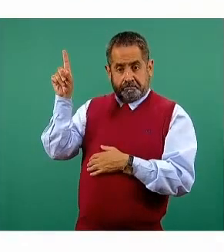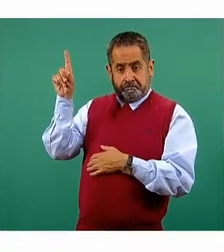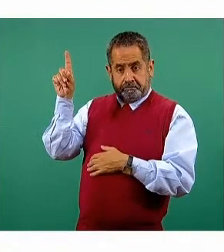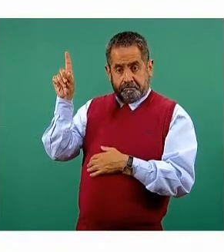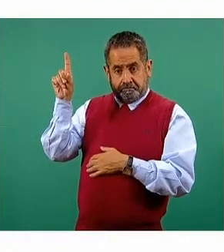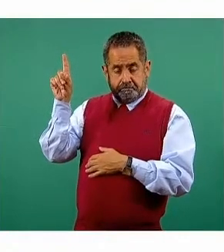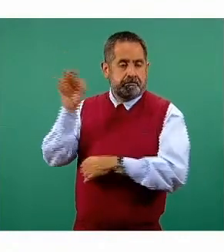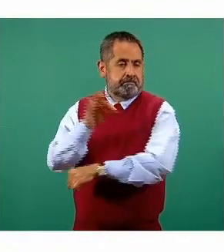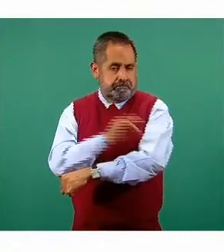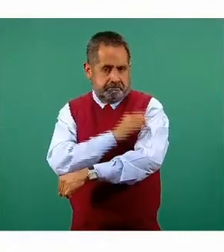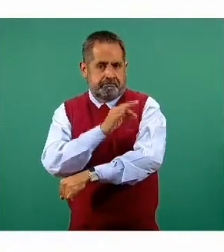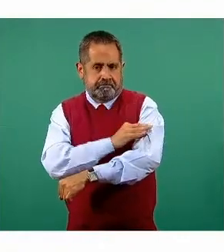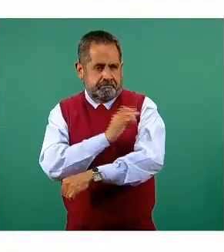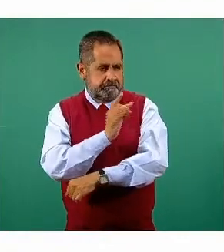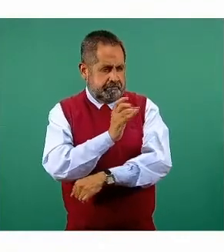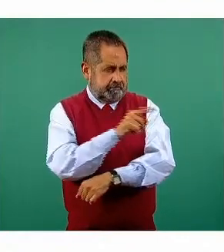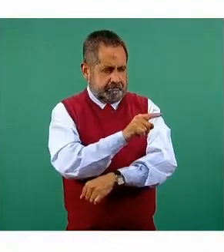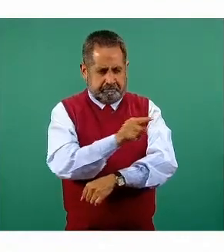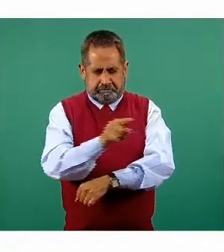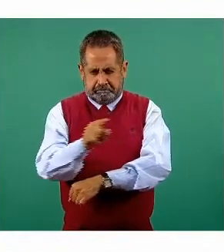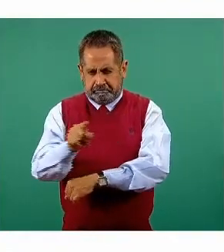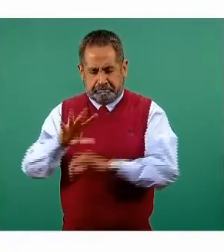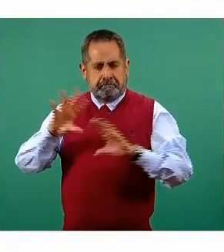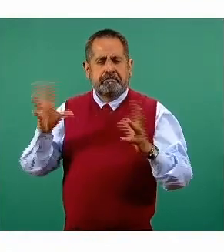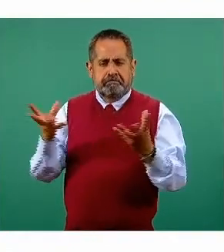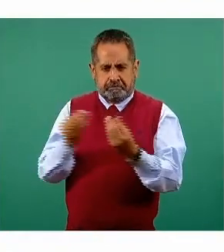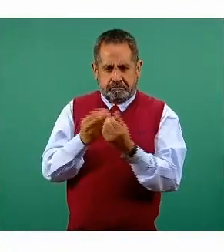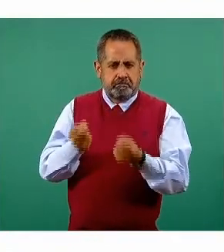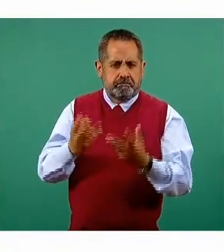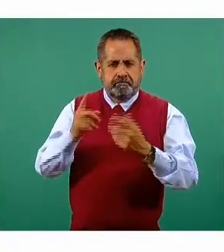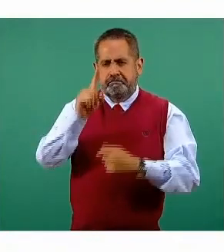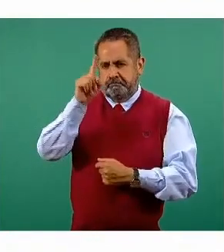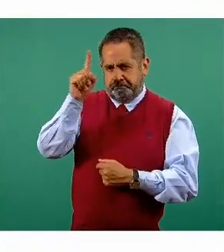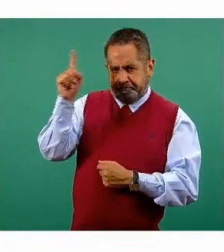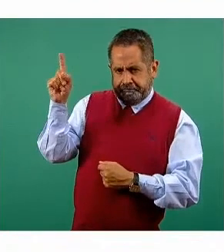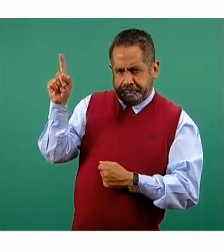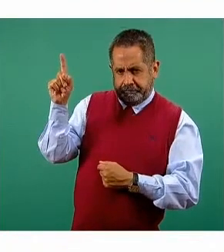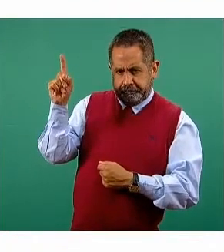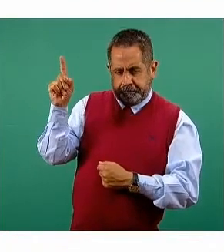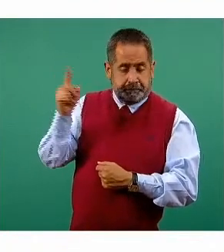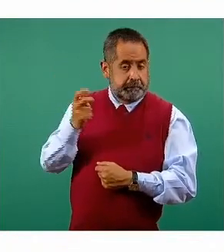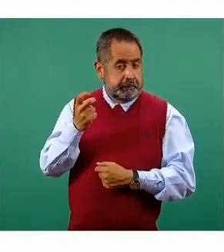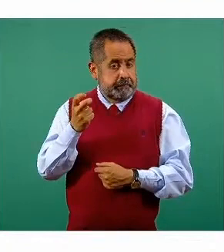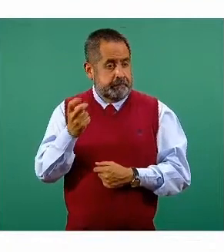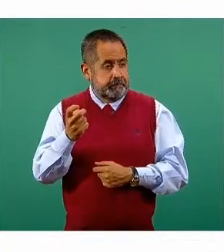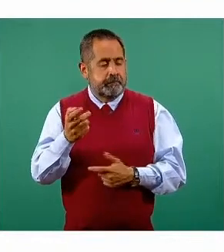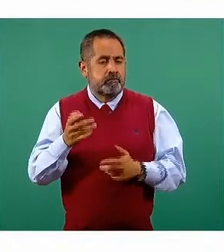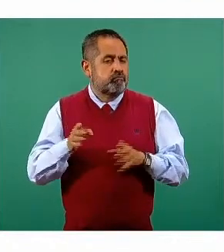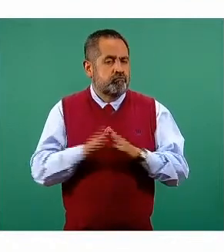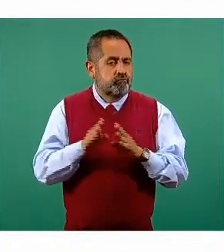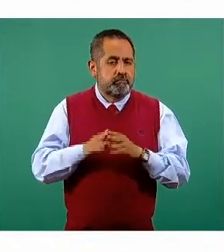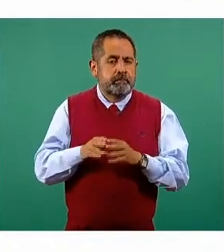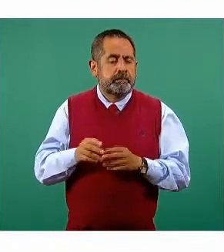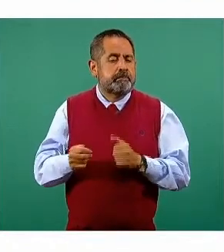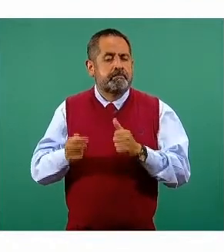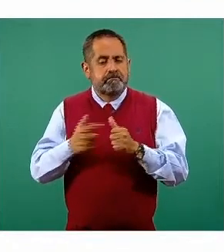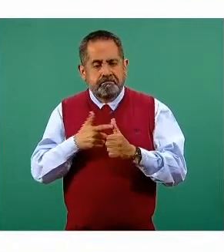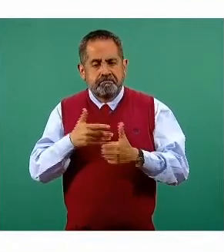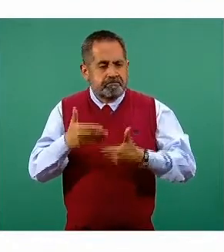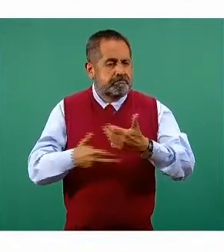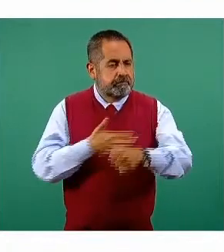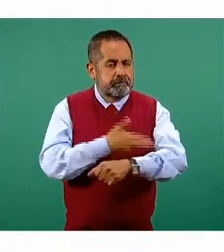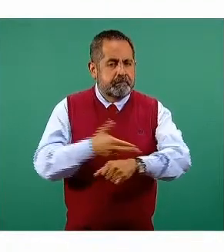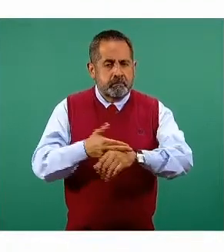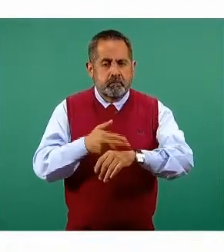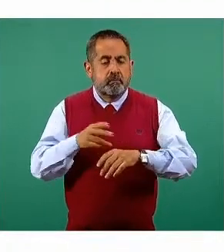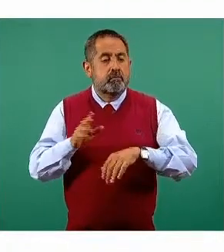575,139 personas. Esto ya, como comentábamos hace un rato, es producto de las primeras acciones